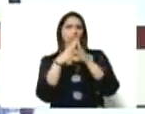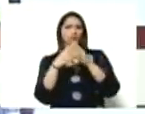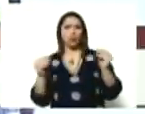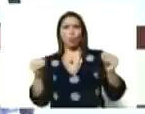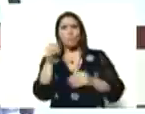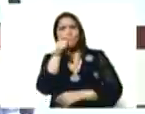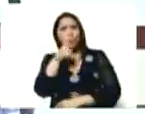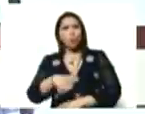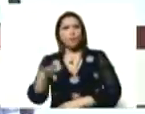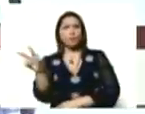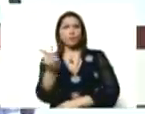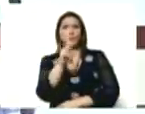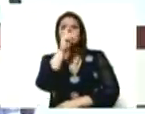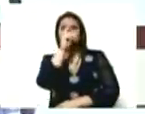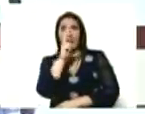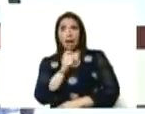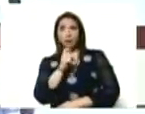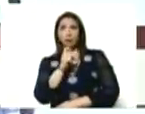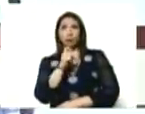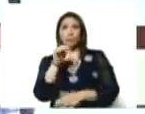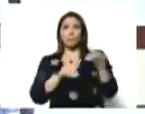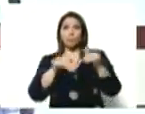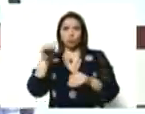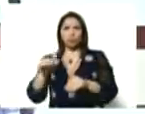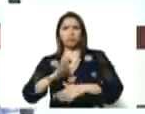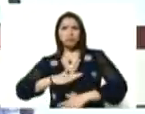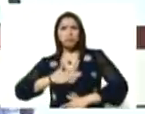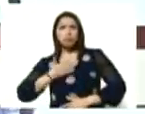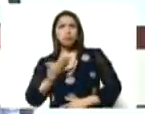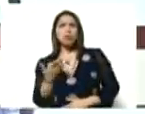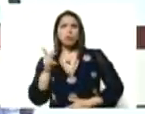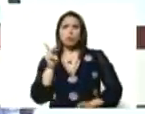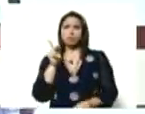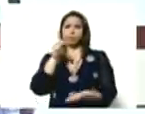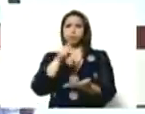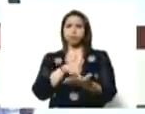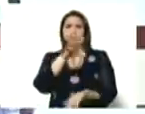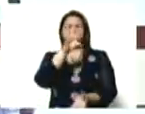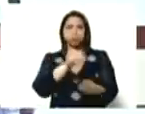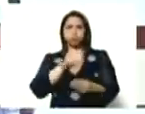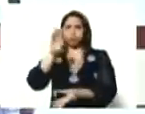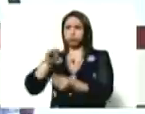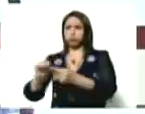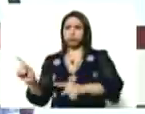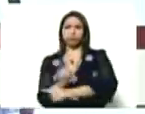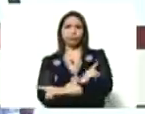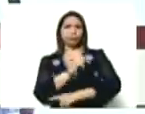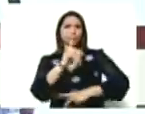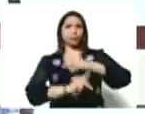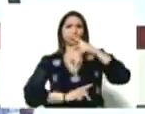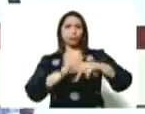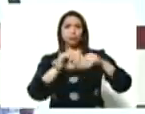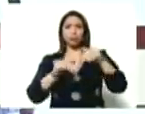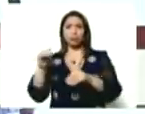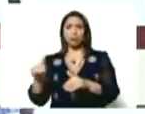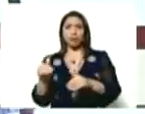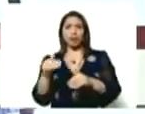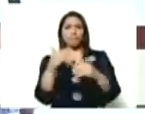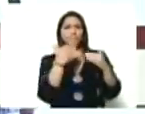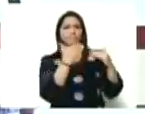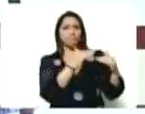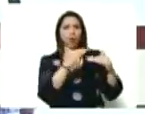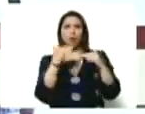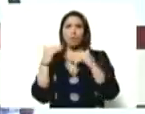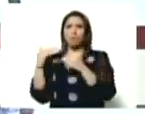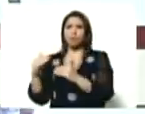edad de votar en el registro electoral, automatizar el proceso electoral en cada una de sus fases,